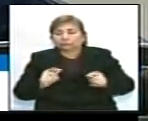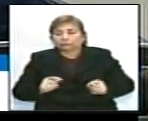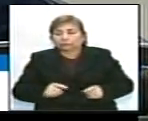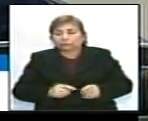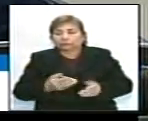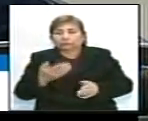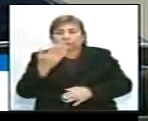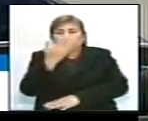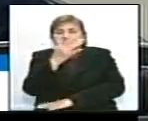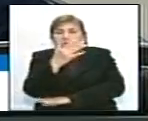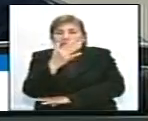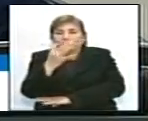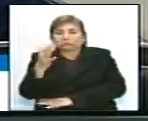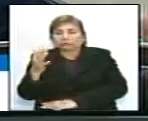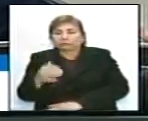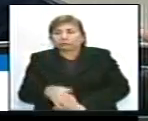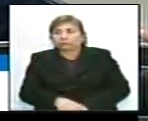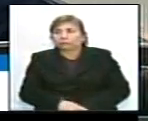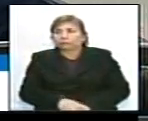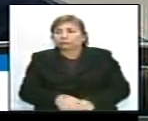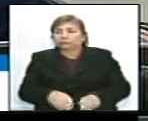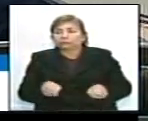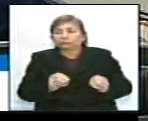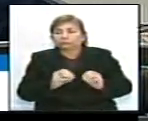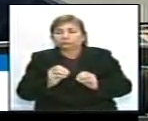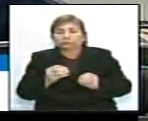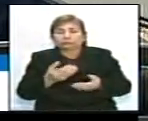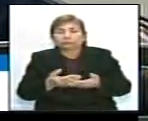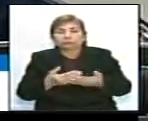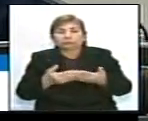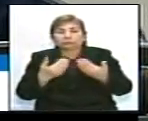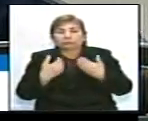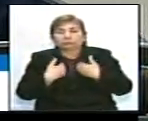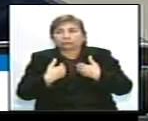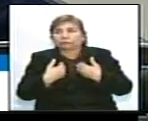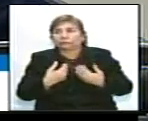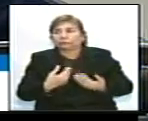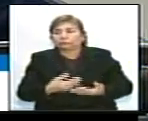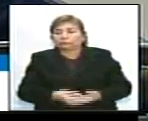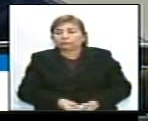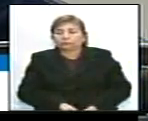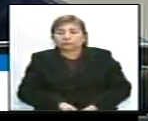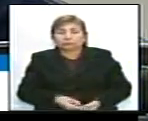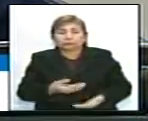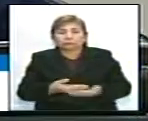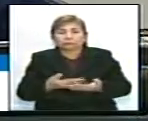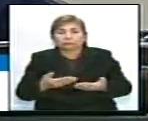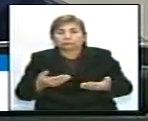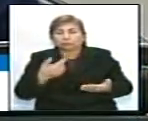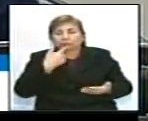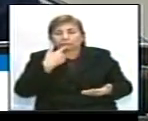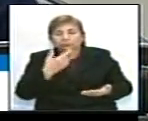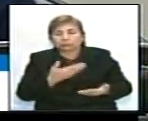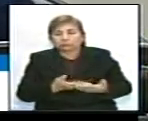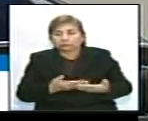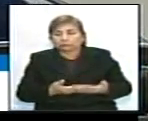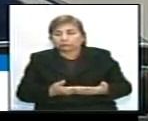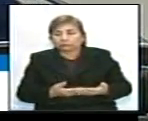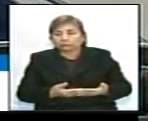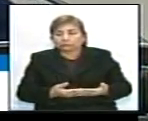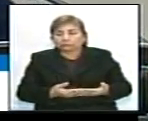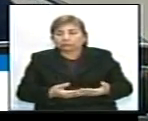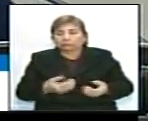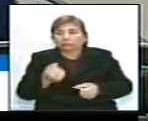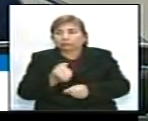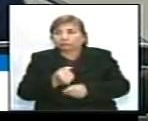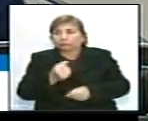es un bosque sucesional, es un bosque que tiene una serie de elementos que se han venido